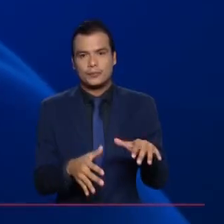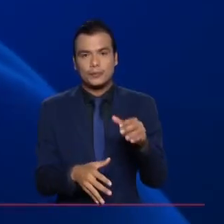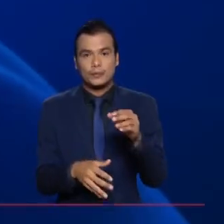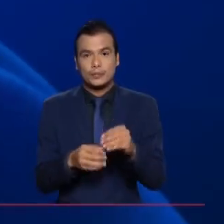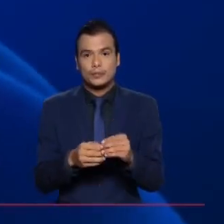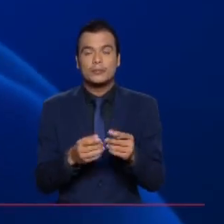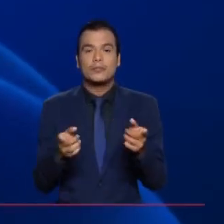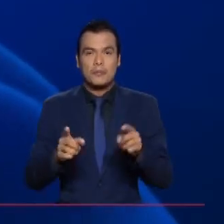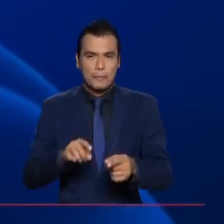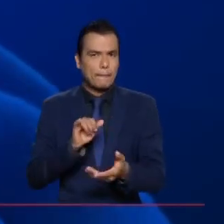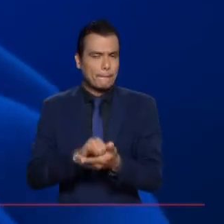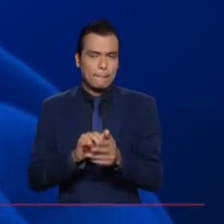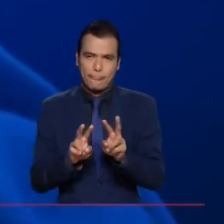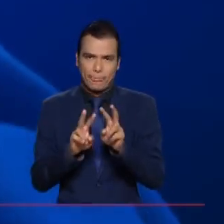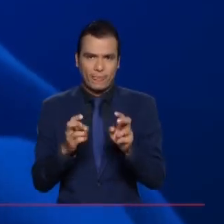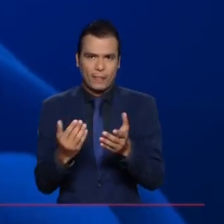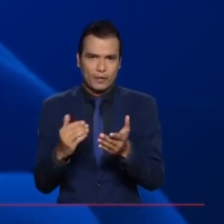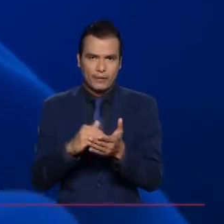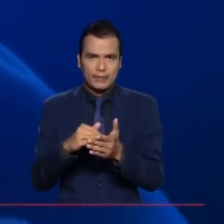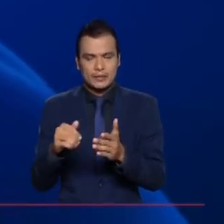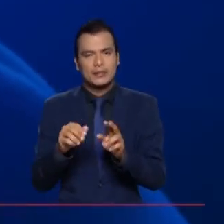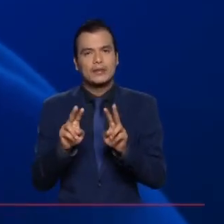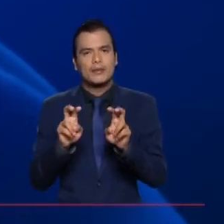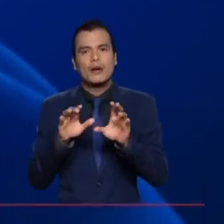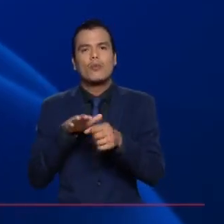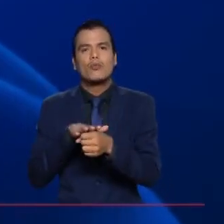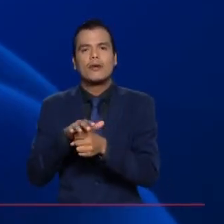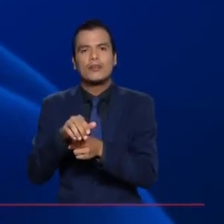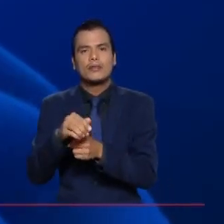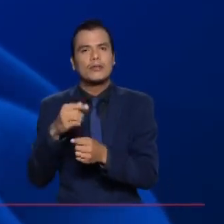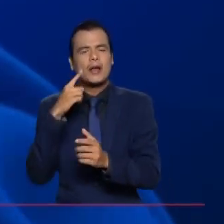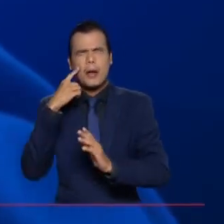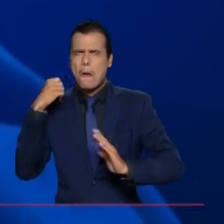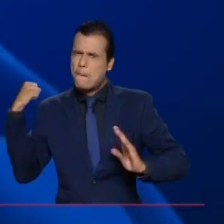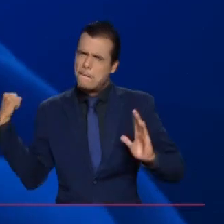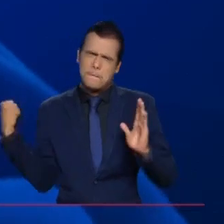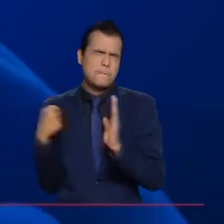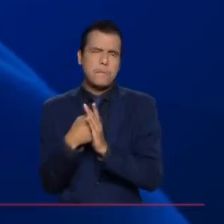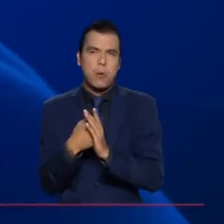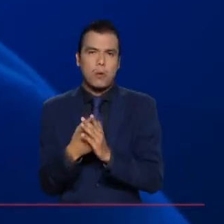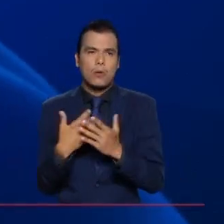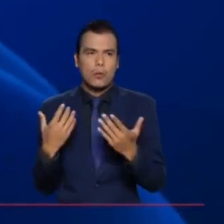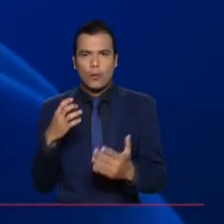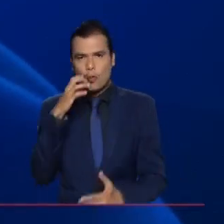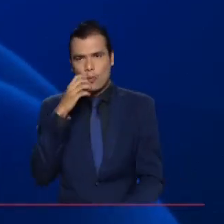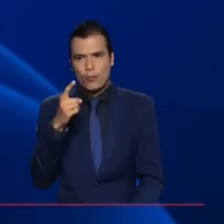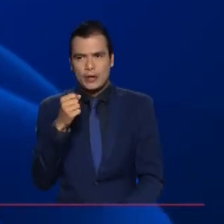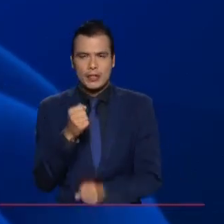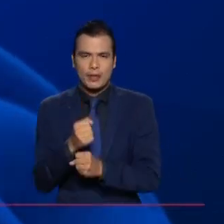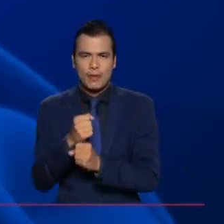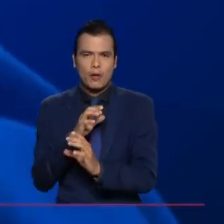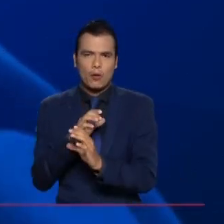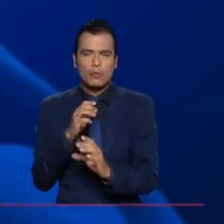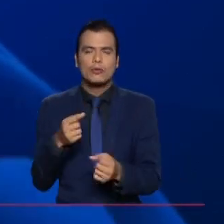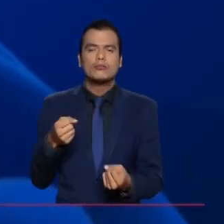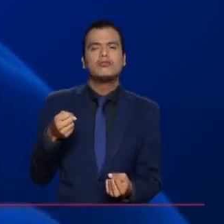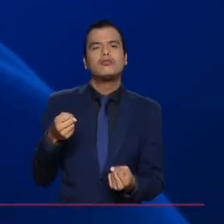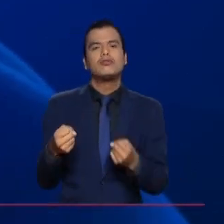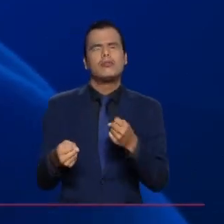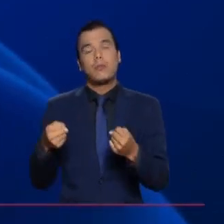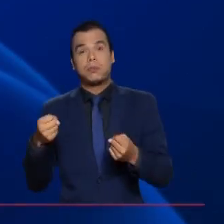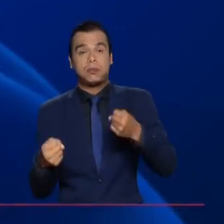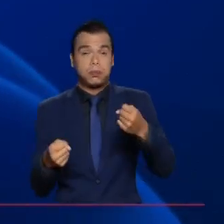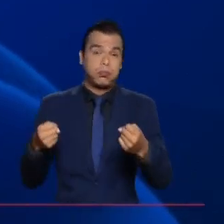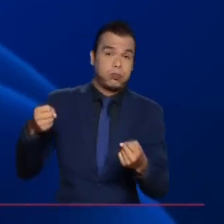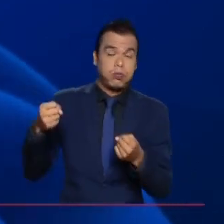un aparatoso accidente de tránsito se registró sobre la vía Cali-Buenaventura cuando un hombre que conducía una buseta se salió